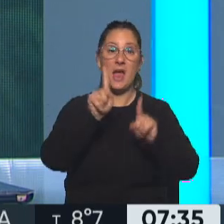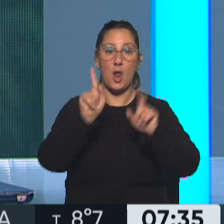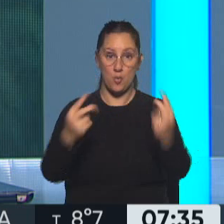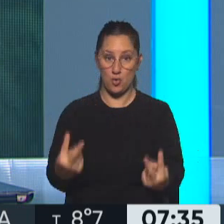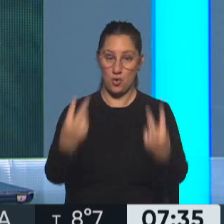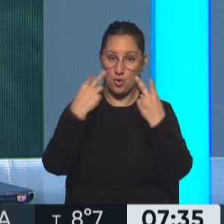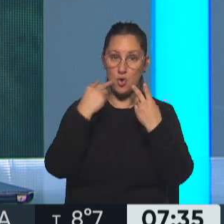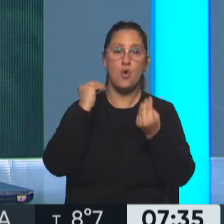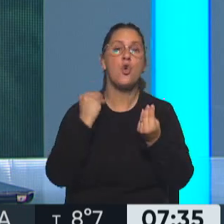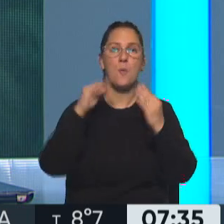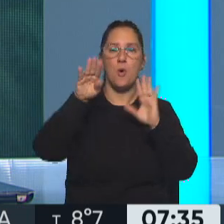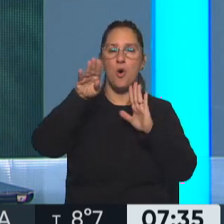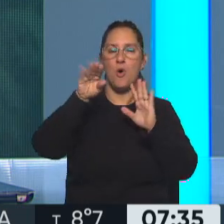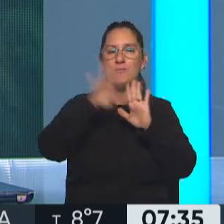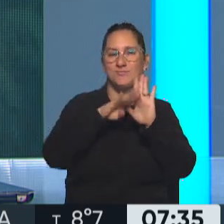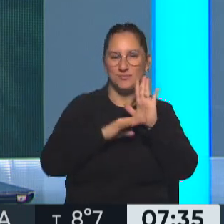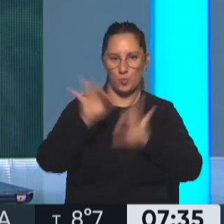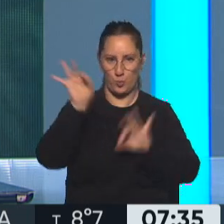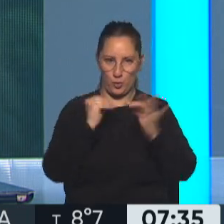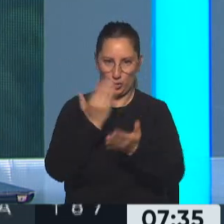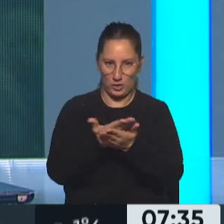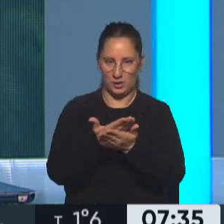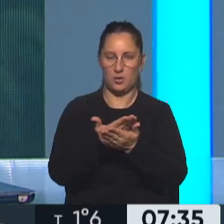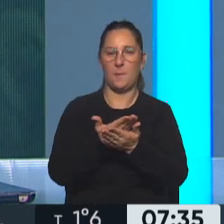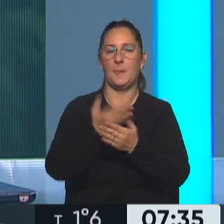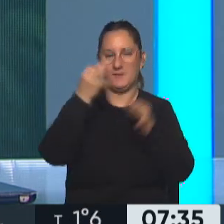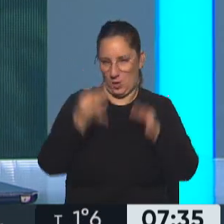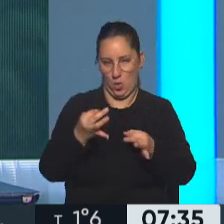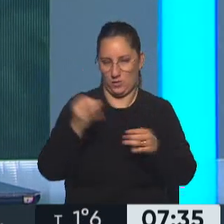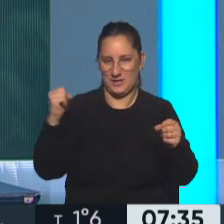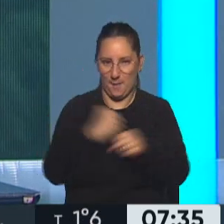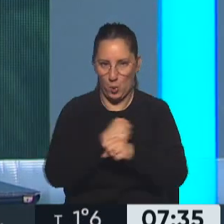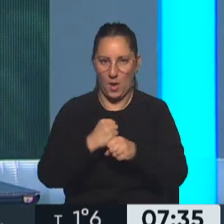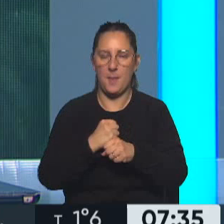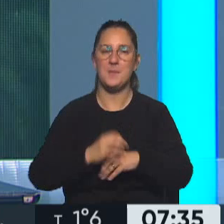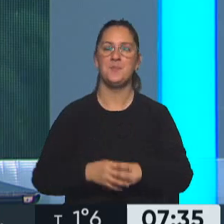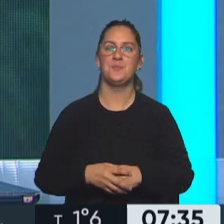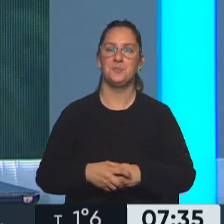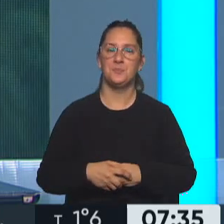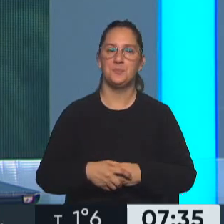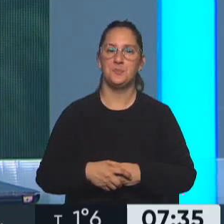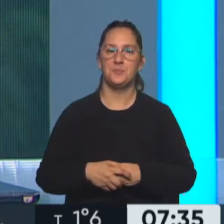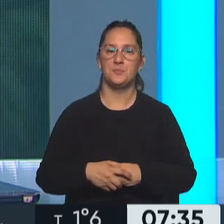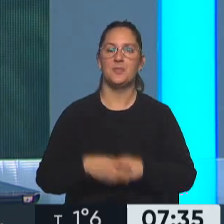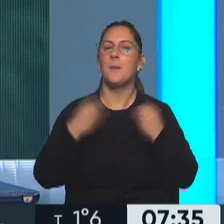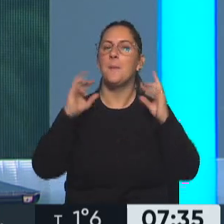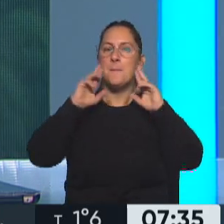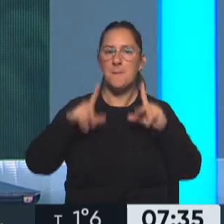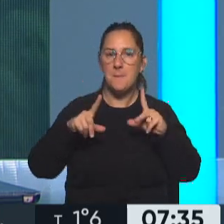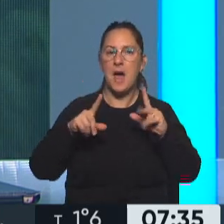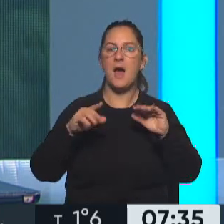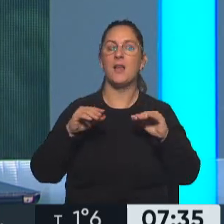contamos en qué consiste este proyecto, que seguramente salga, así que atención. Lo que hace es subir